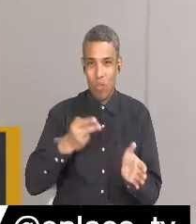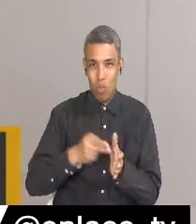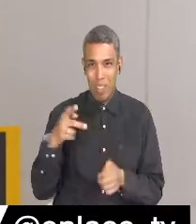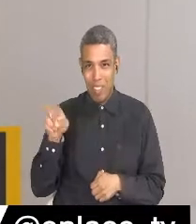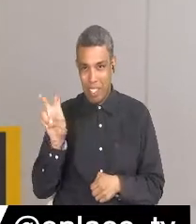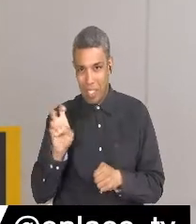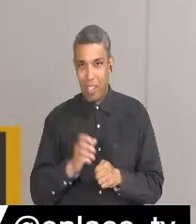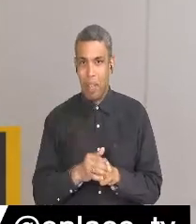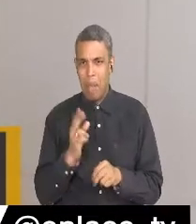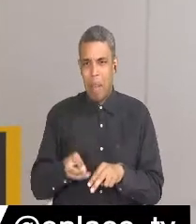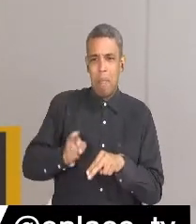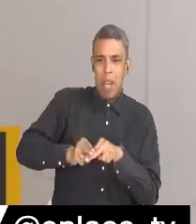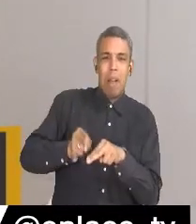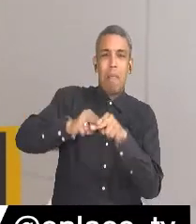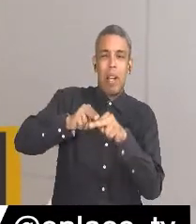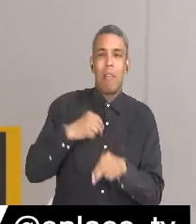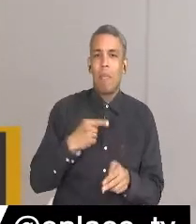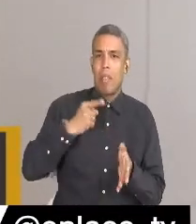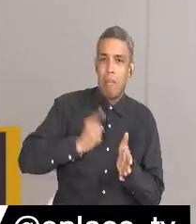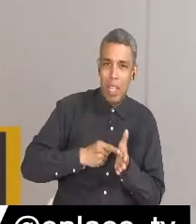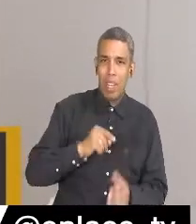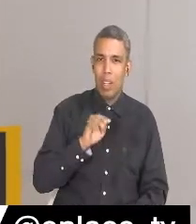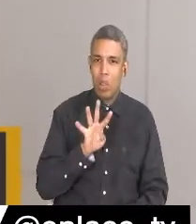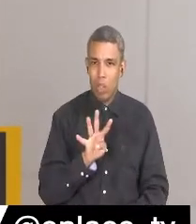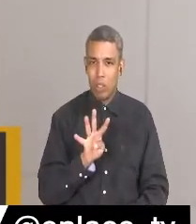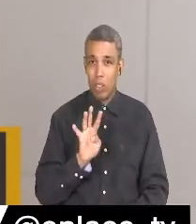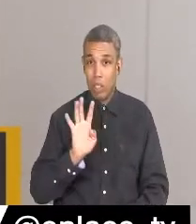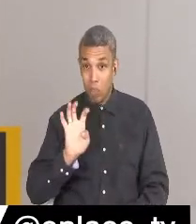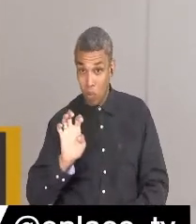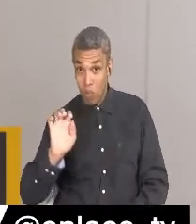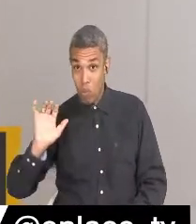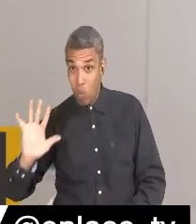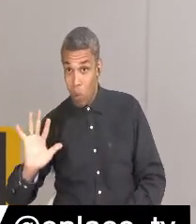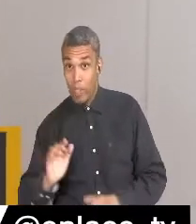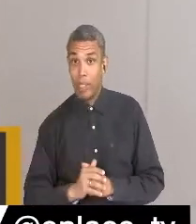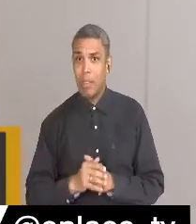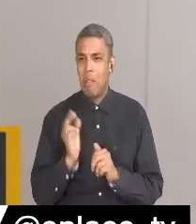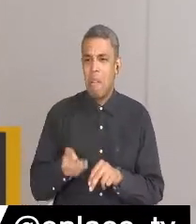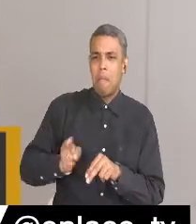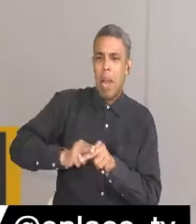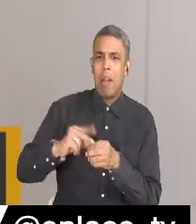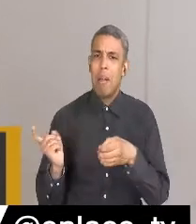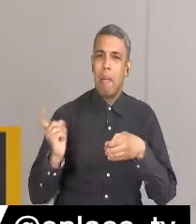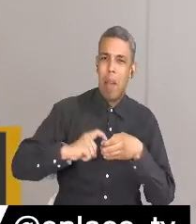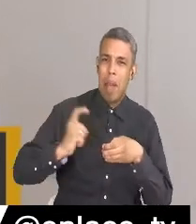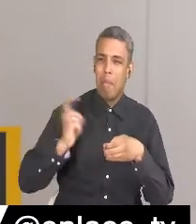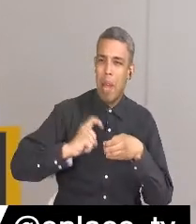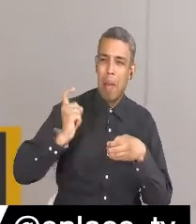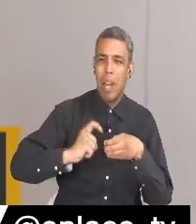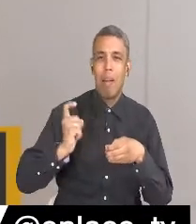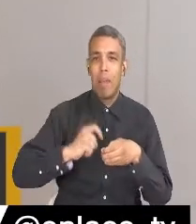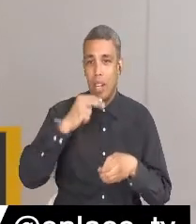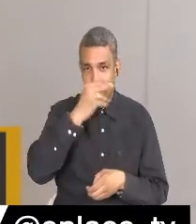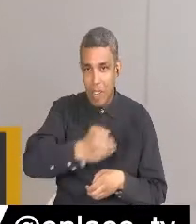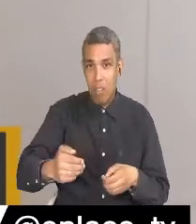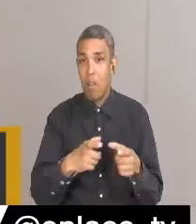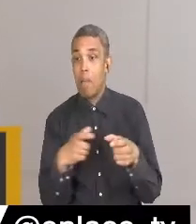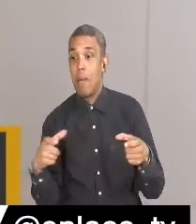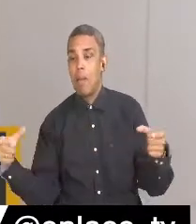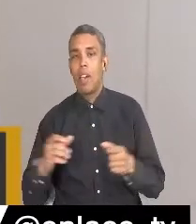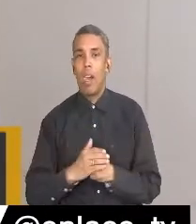de 1.495 niños, que es muy importante para nosotros, y que el Ministerio de Educación Nacional nos rankea en